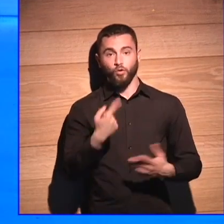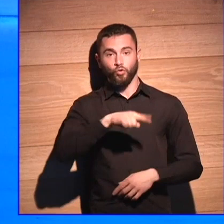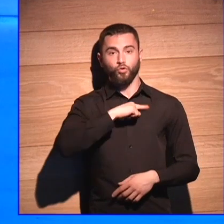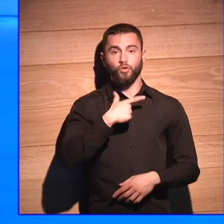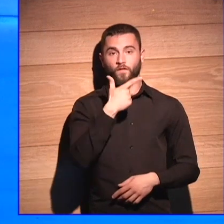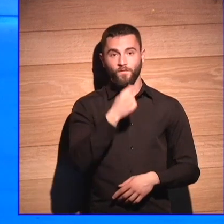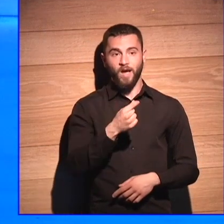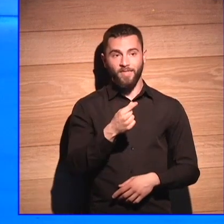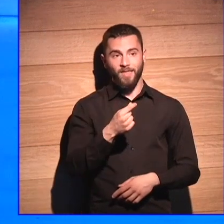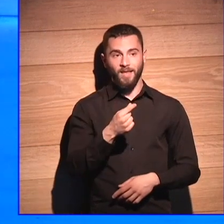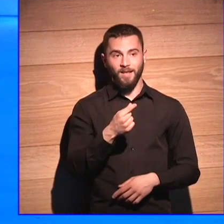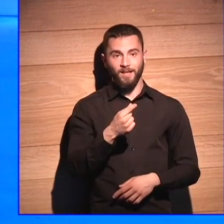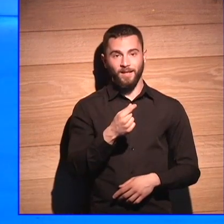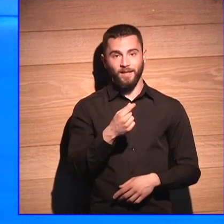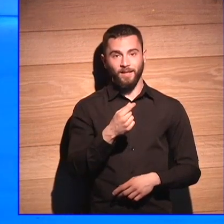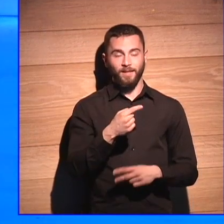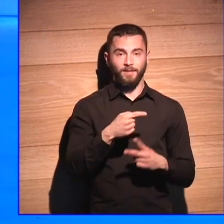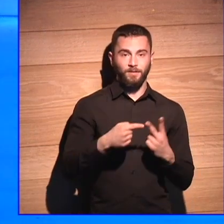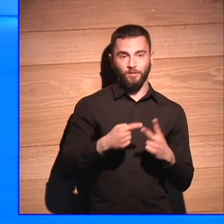fácilmente disambiguamos.